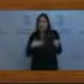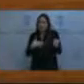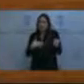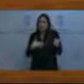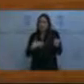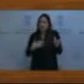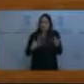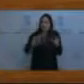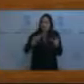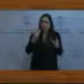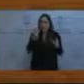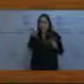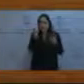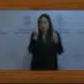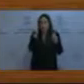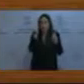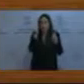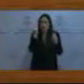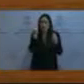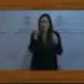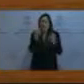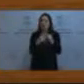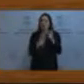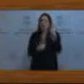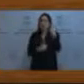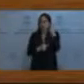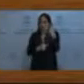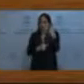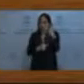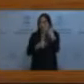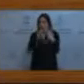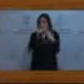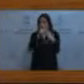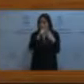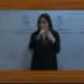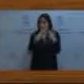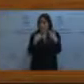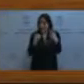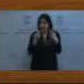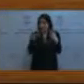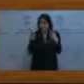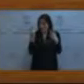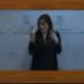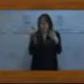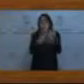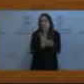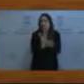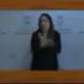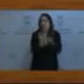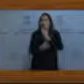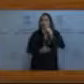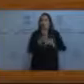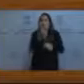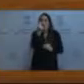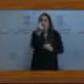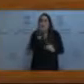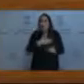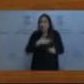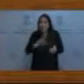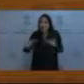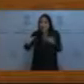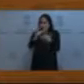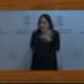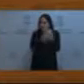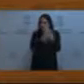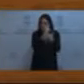hemos de observar esos dos aspectos precisamente. Sanidad pública, esto es, con el dinero de todos los asturianos,